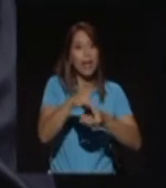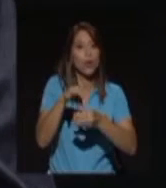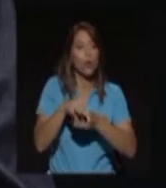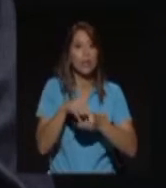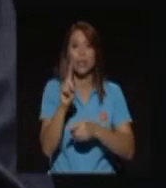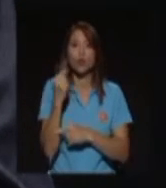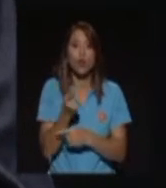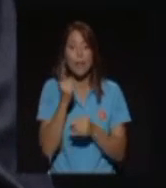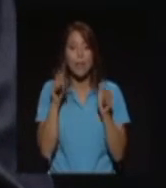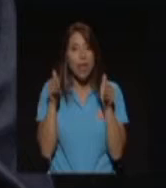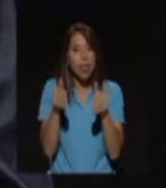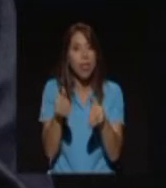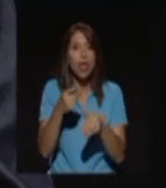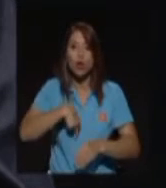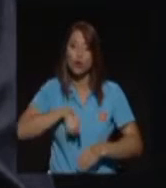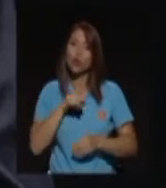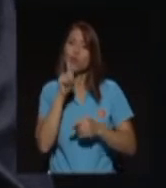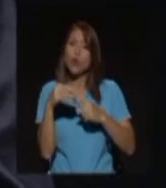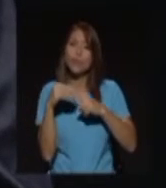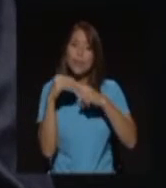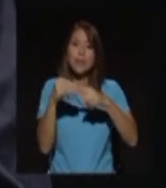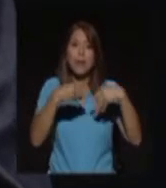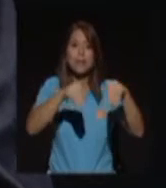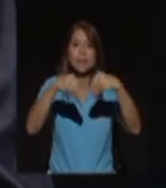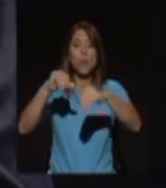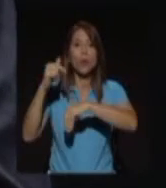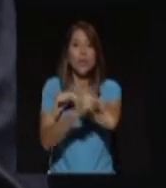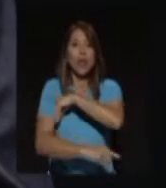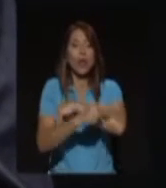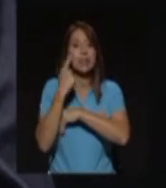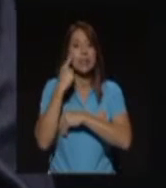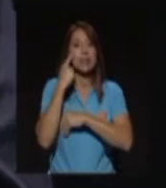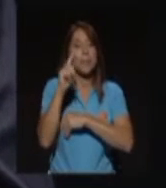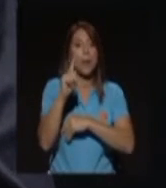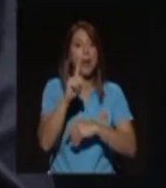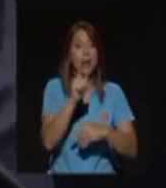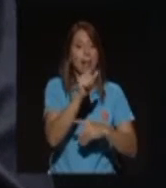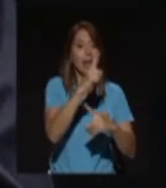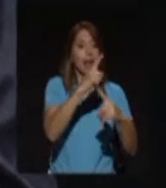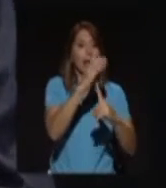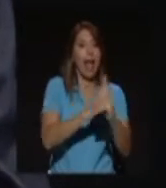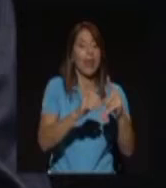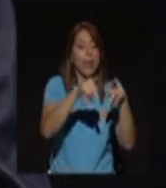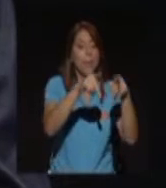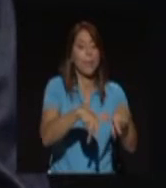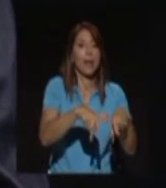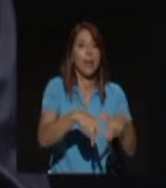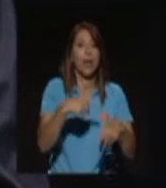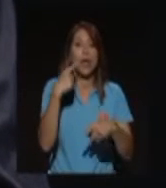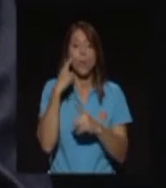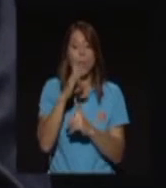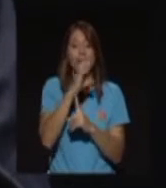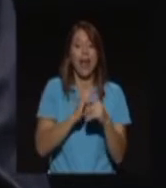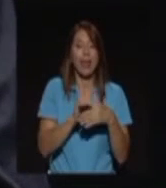principales exportadores de productos agrícolas per cápita. Por cada dólar que